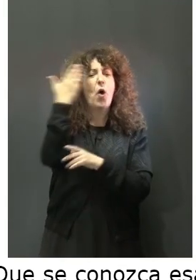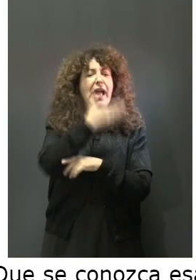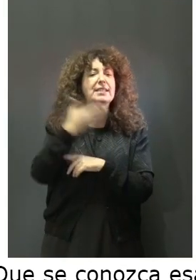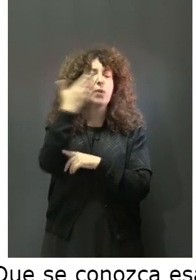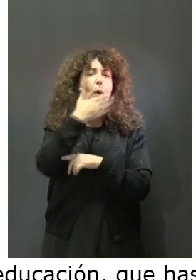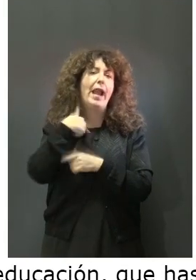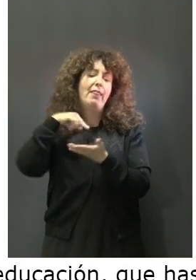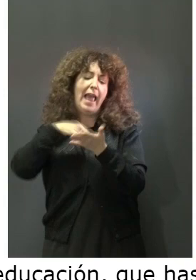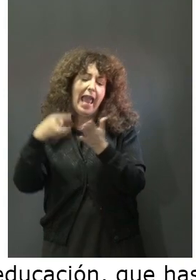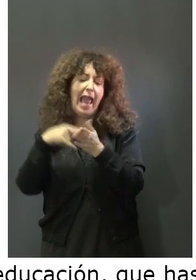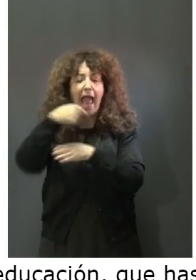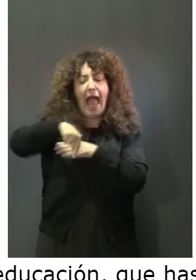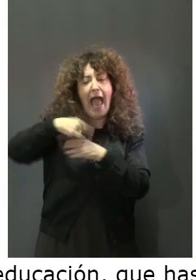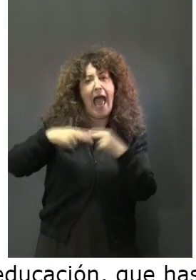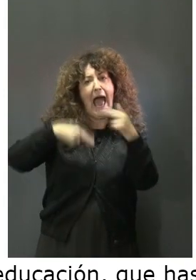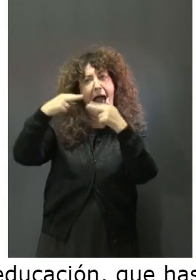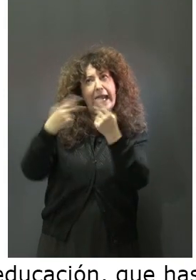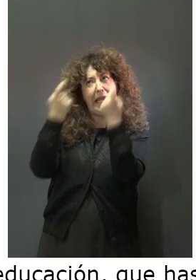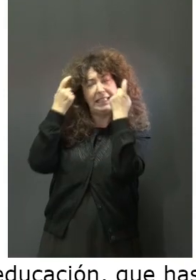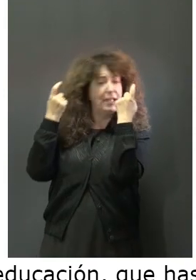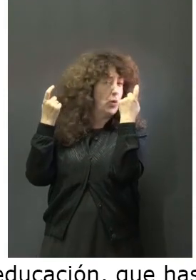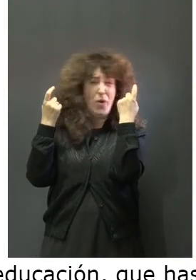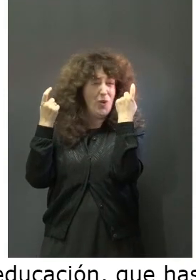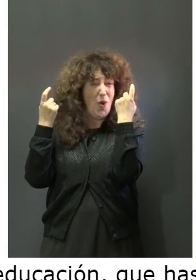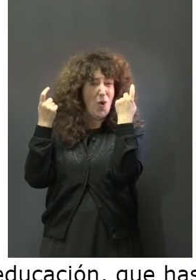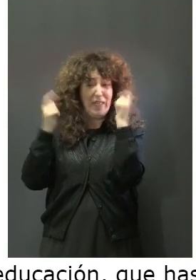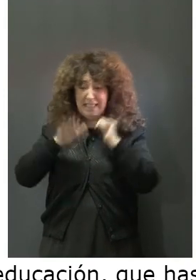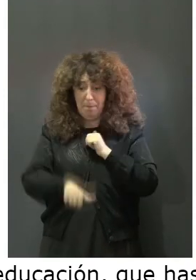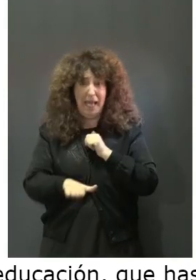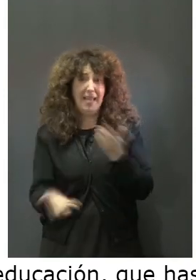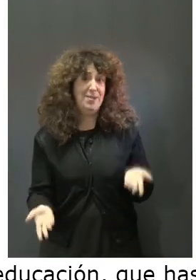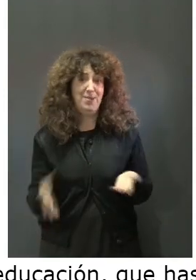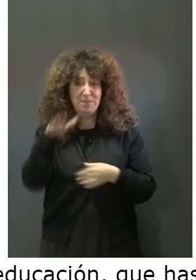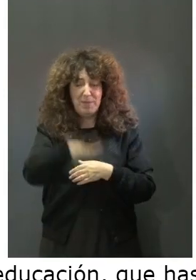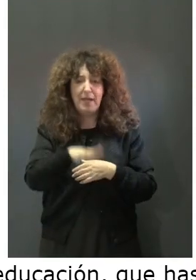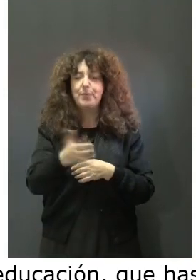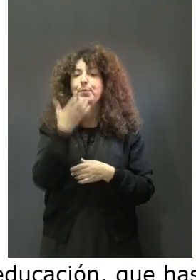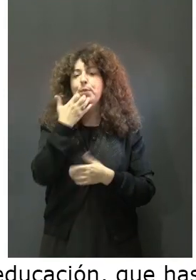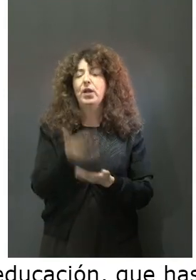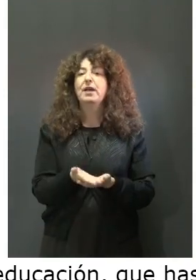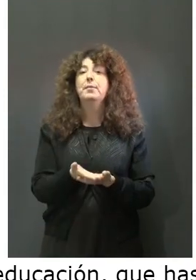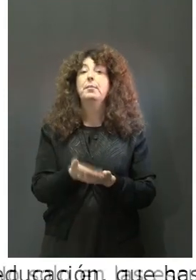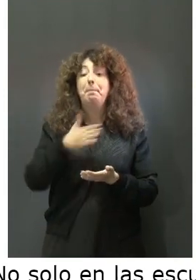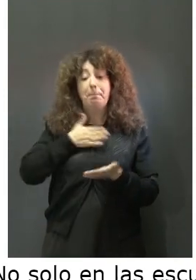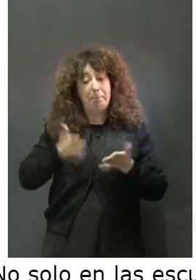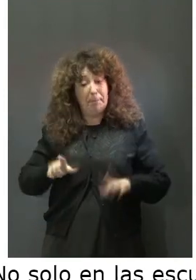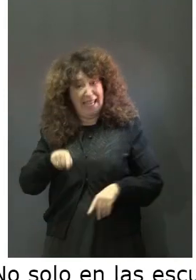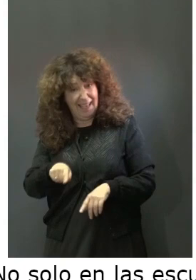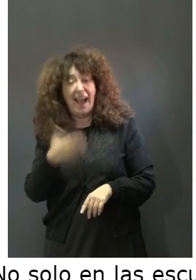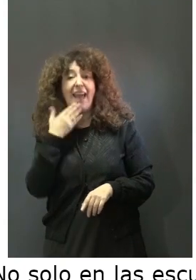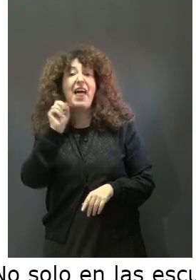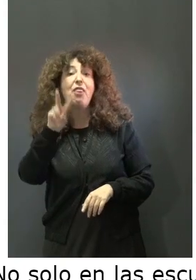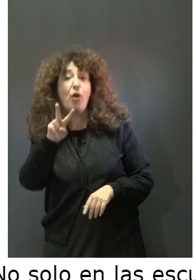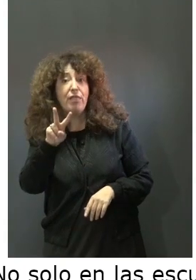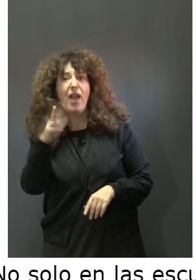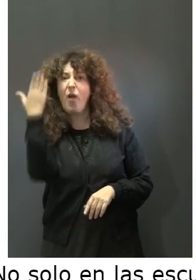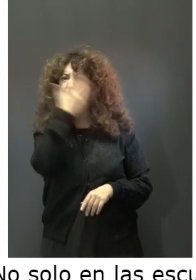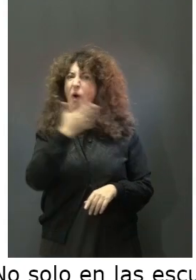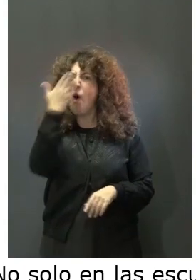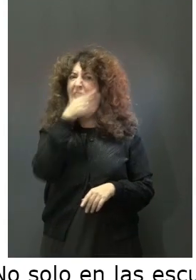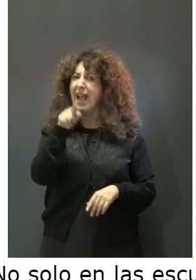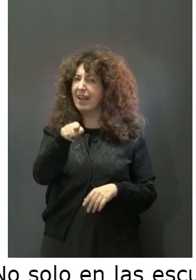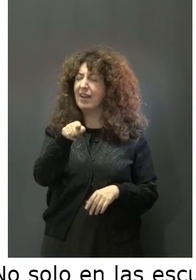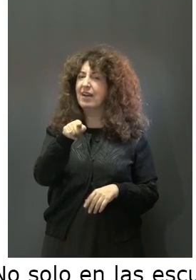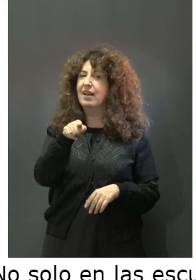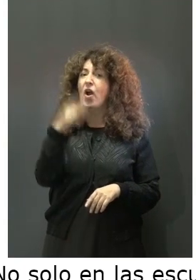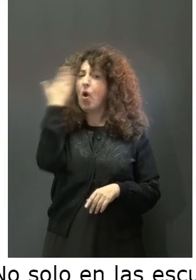de arquitectura, ¿no? Sino también desde que son pequeñitos, ¿no? Por ejemplo, mi hija de 12 años, en el cole